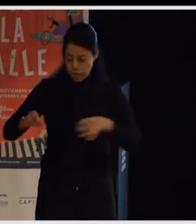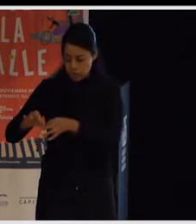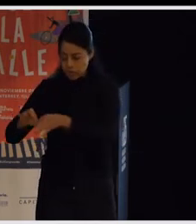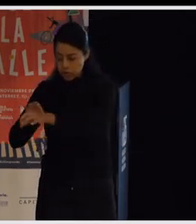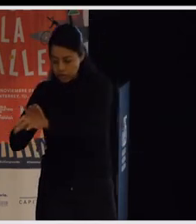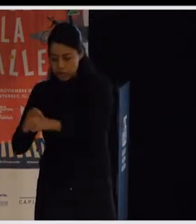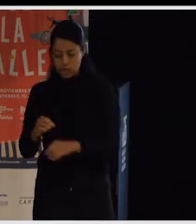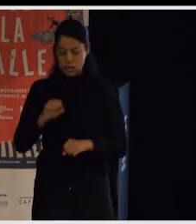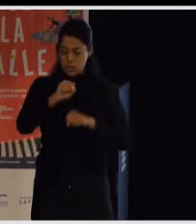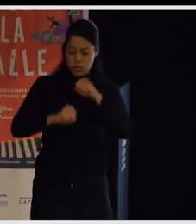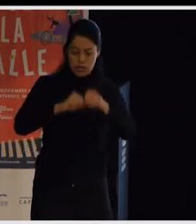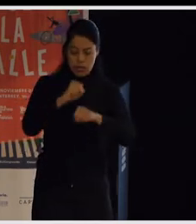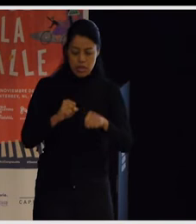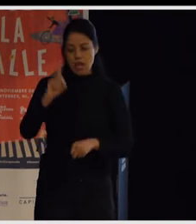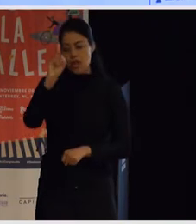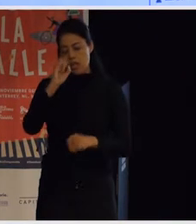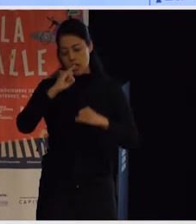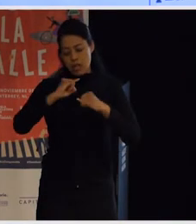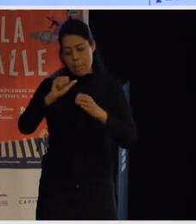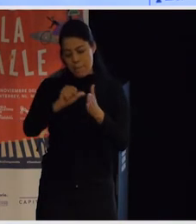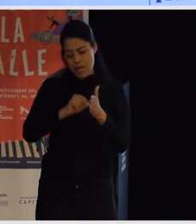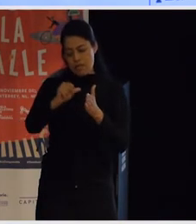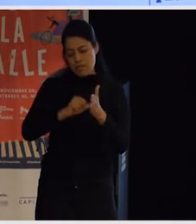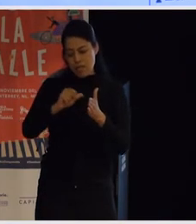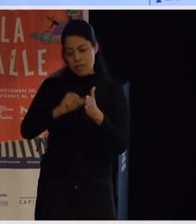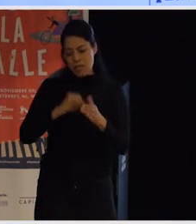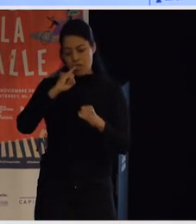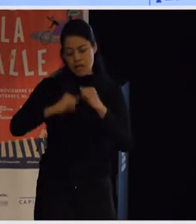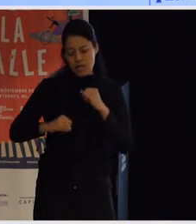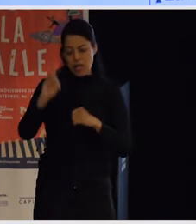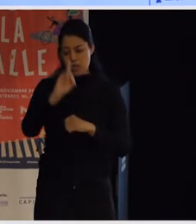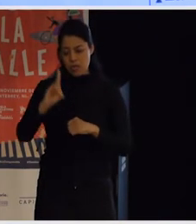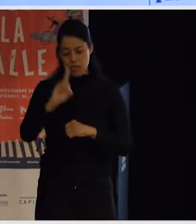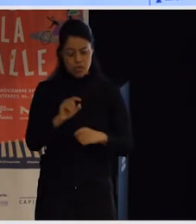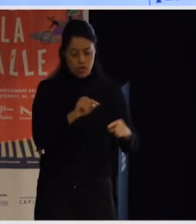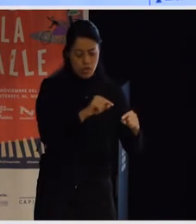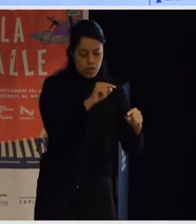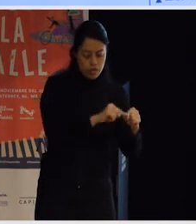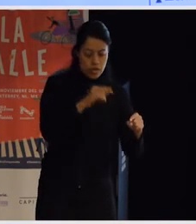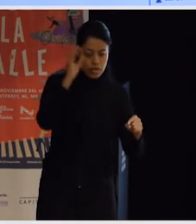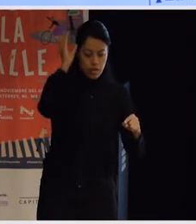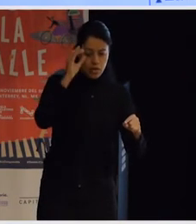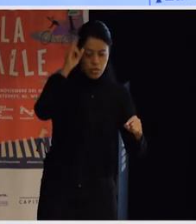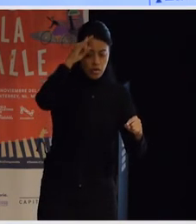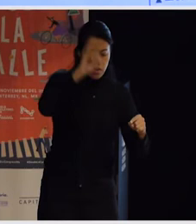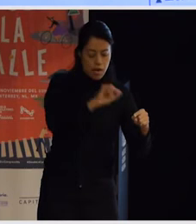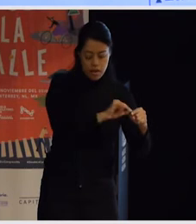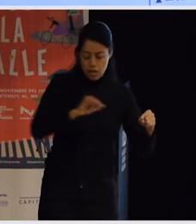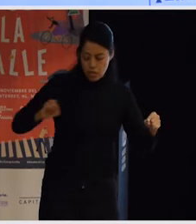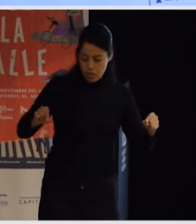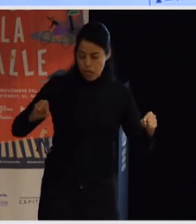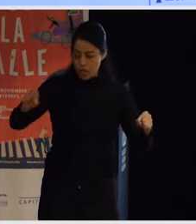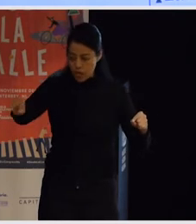cada último domingo de un mes salíamos de cuernavaca y recorríamos estos puntos y ya llegando como a